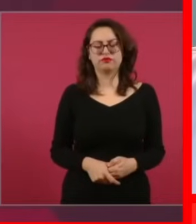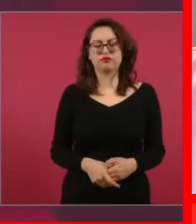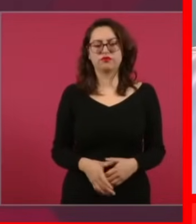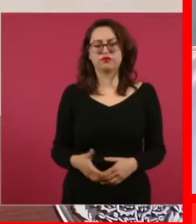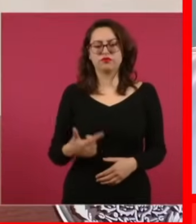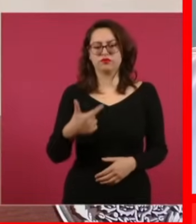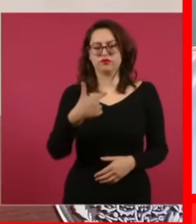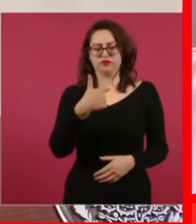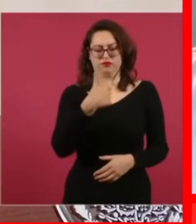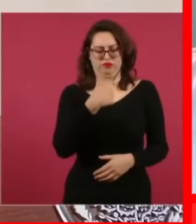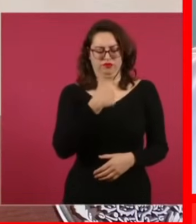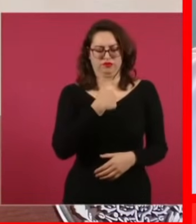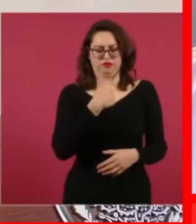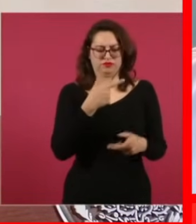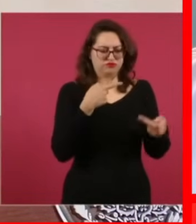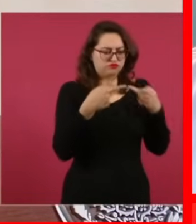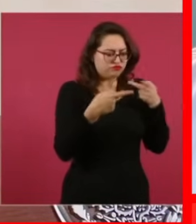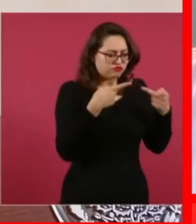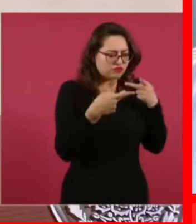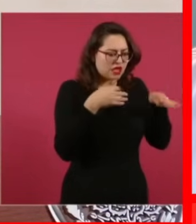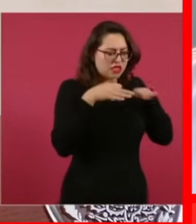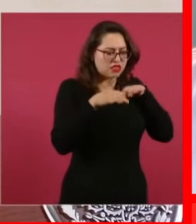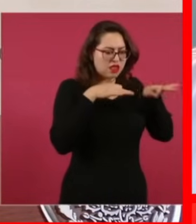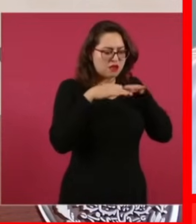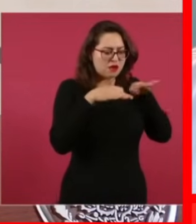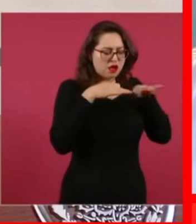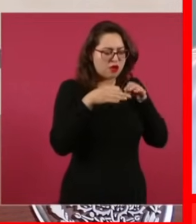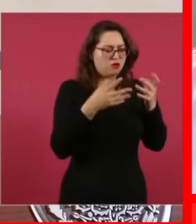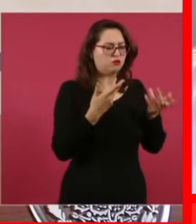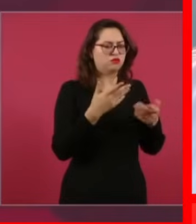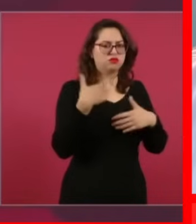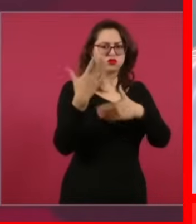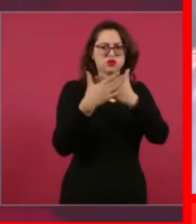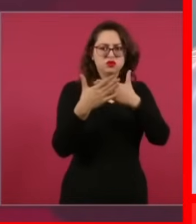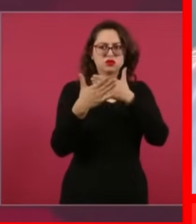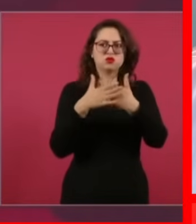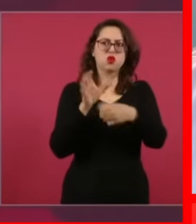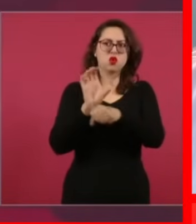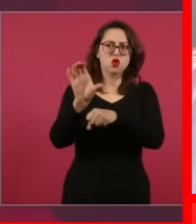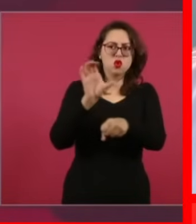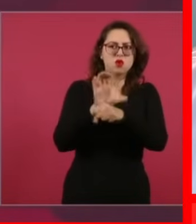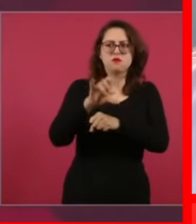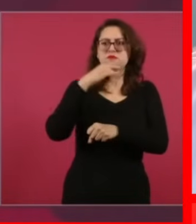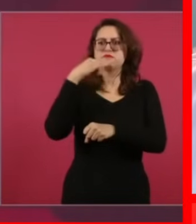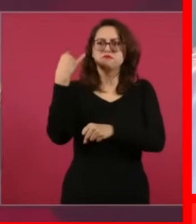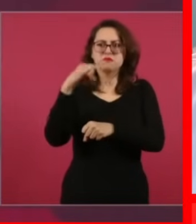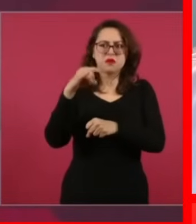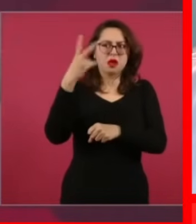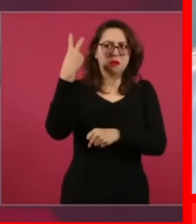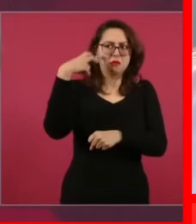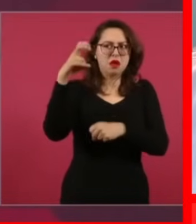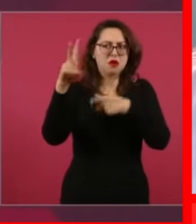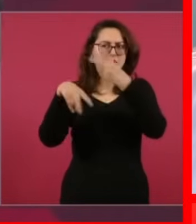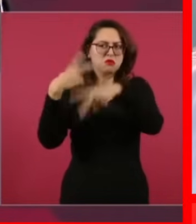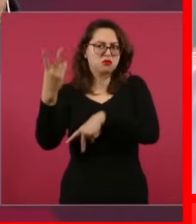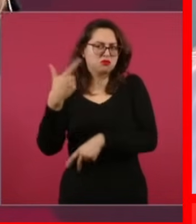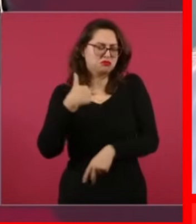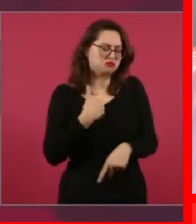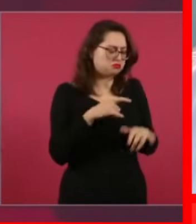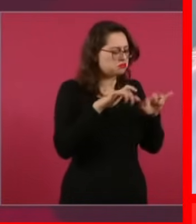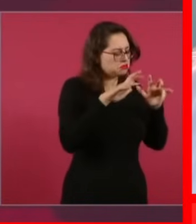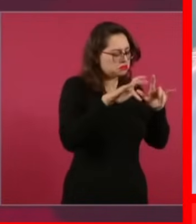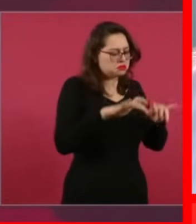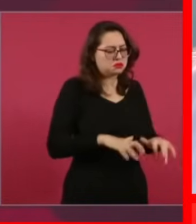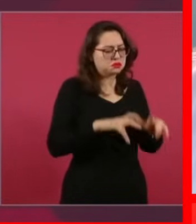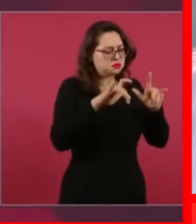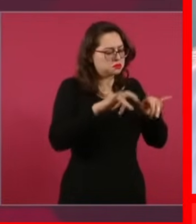Amigos y amigas, que tengan excelente día. Te vas a sorprender. El presidente López Obrador manda contundente mensaje a